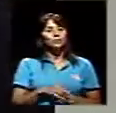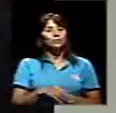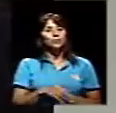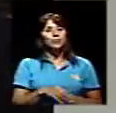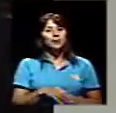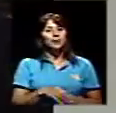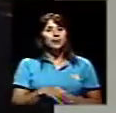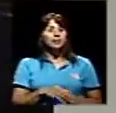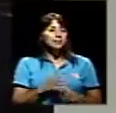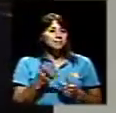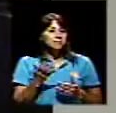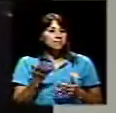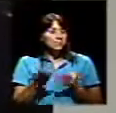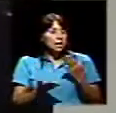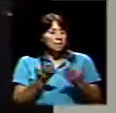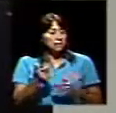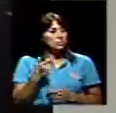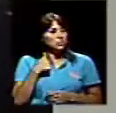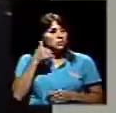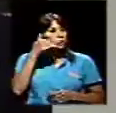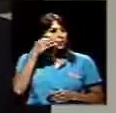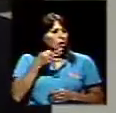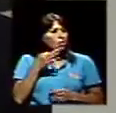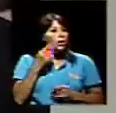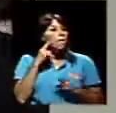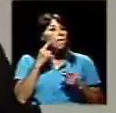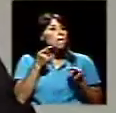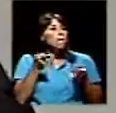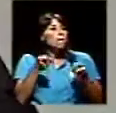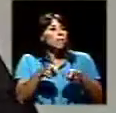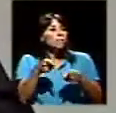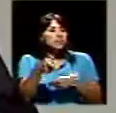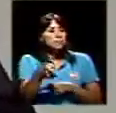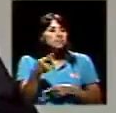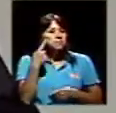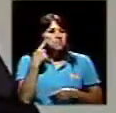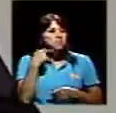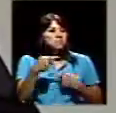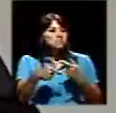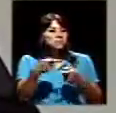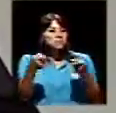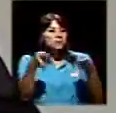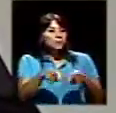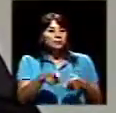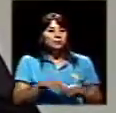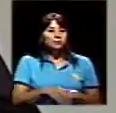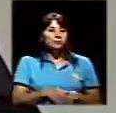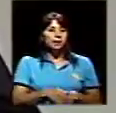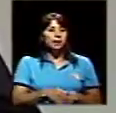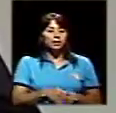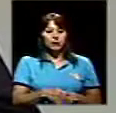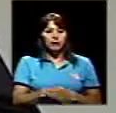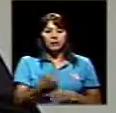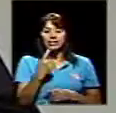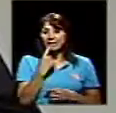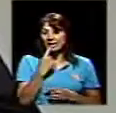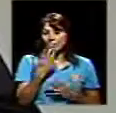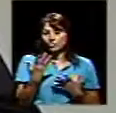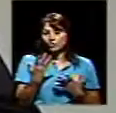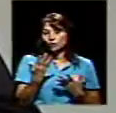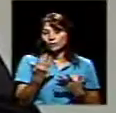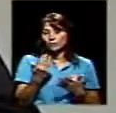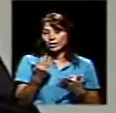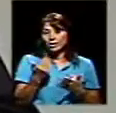que me parece que se van a dar y habría que ver qué ocurre es, digamos, las elecciones de medio periodo que podrían